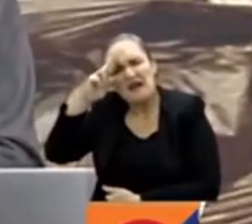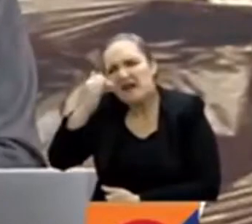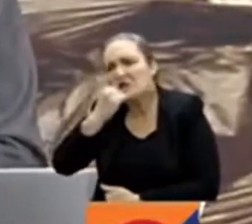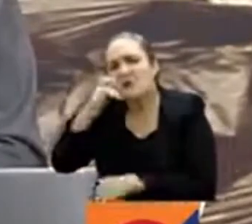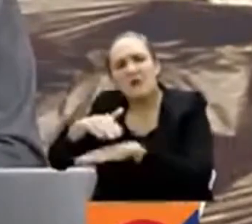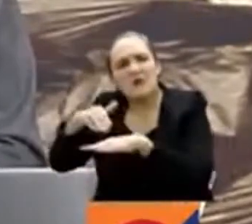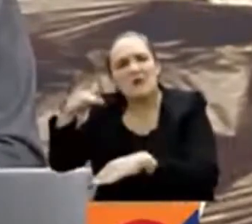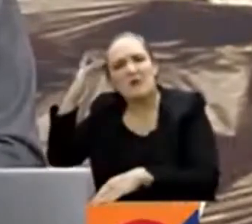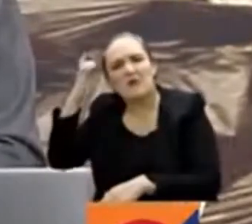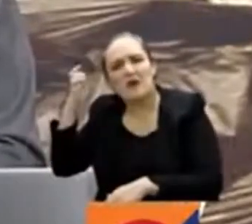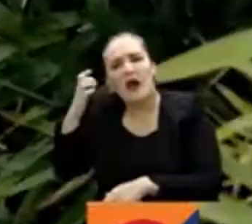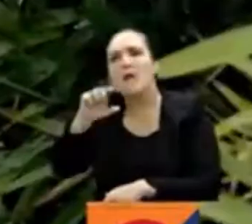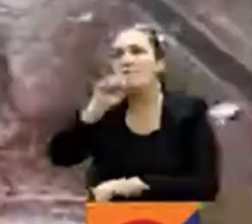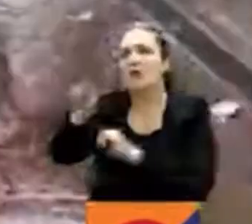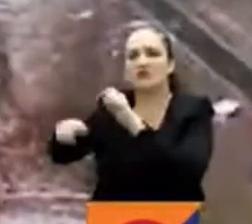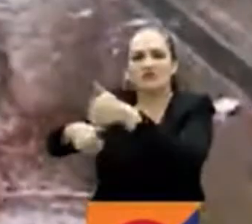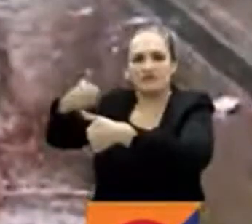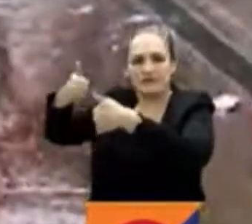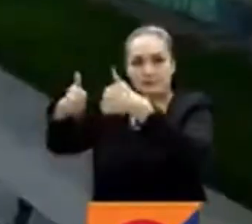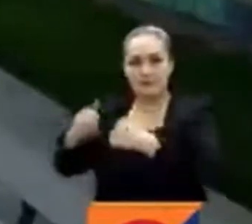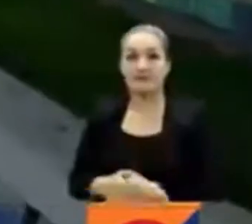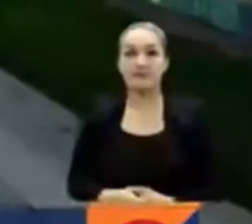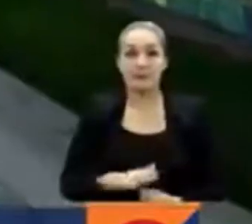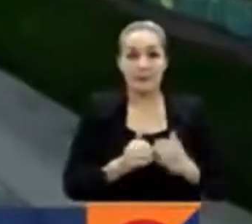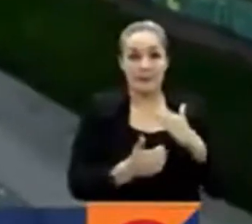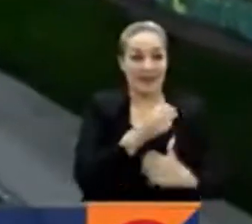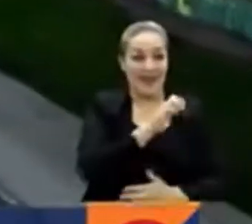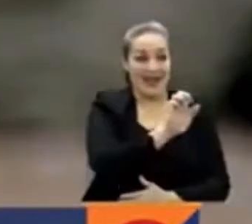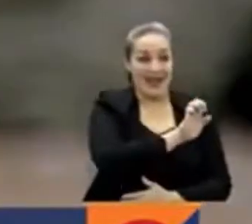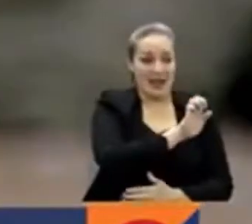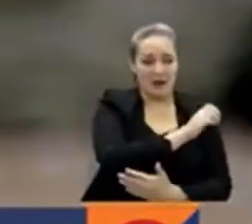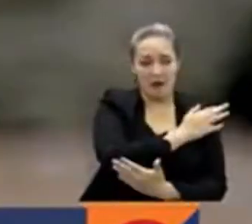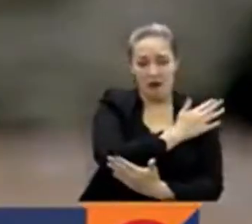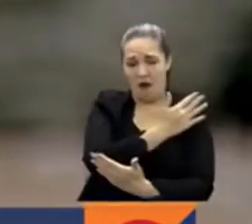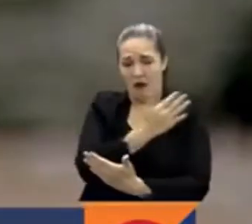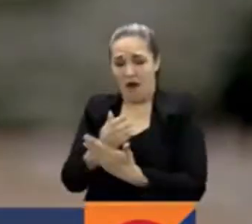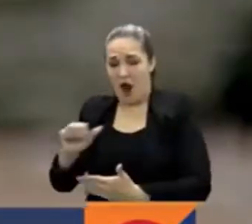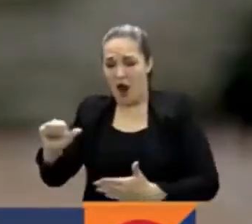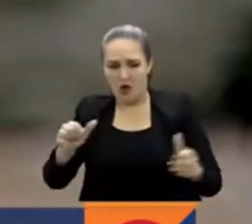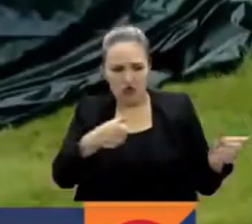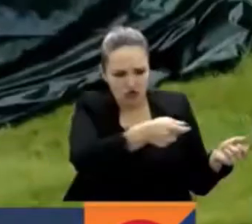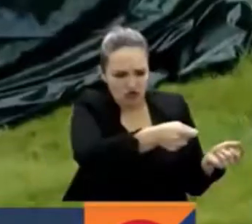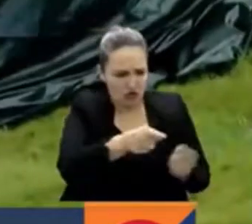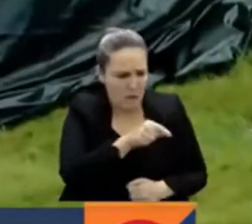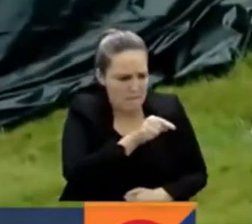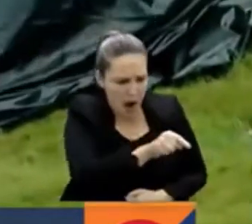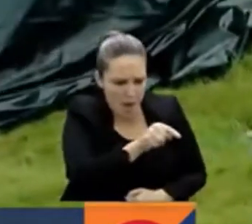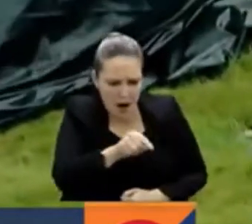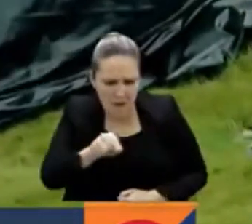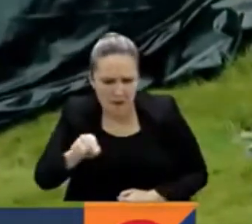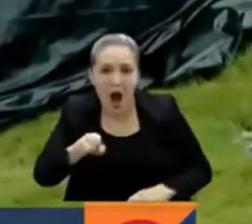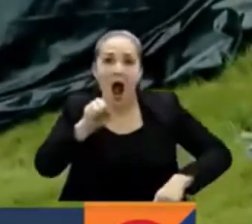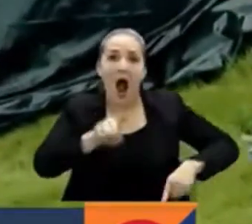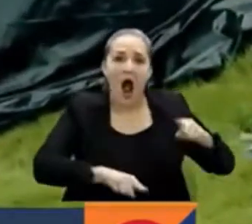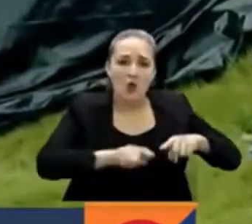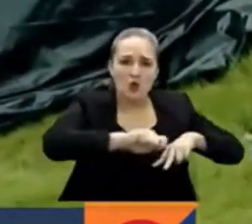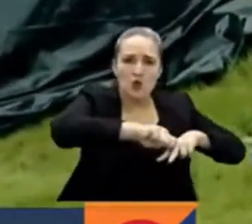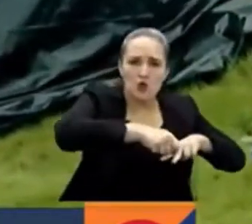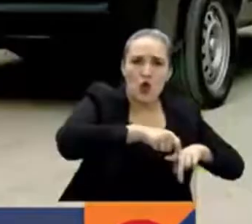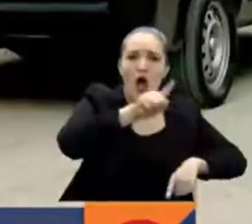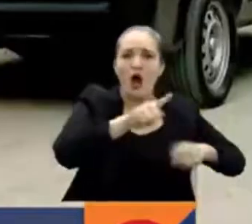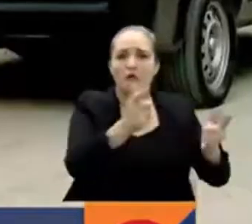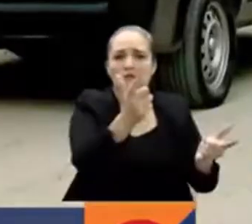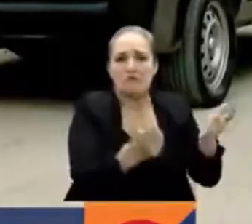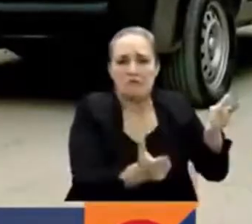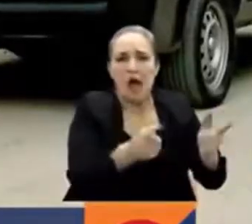los responsables? Entre enero y agosto de 2022 han sido encontrados cuerpos con signos de tortura, unos embolsados, otros en vehículos y en